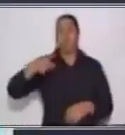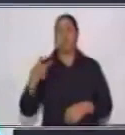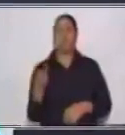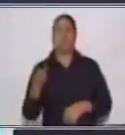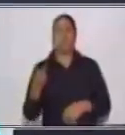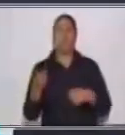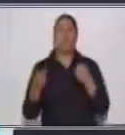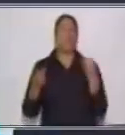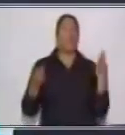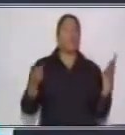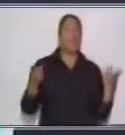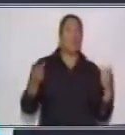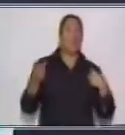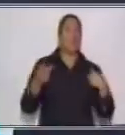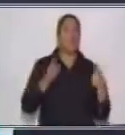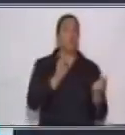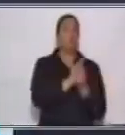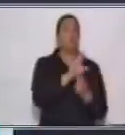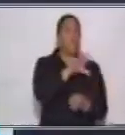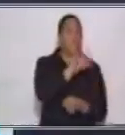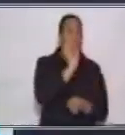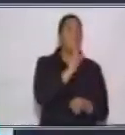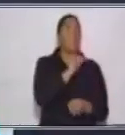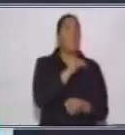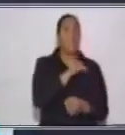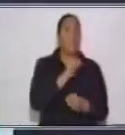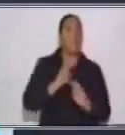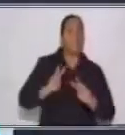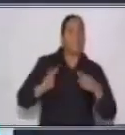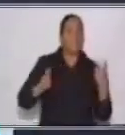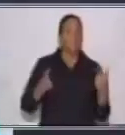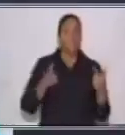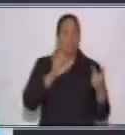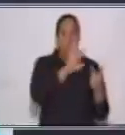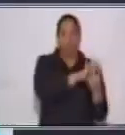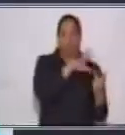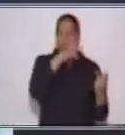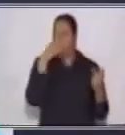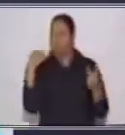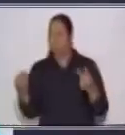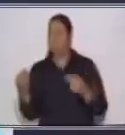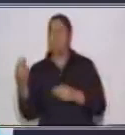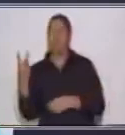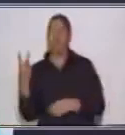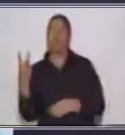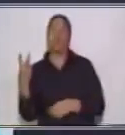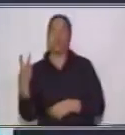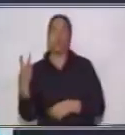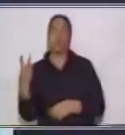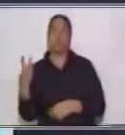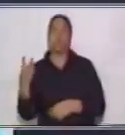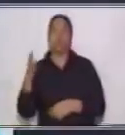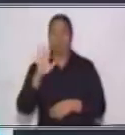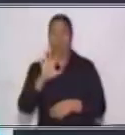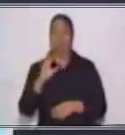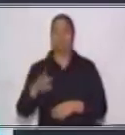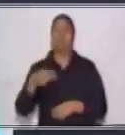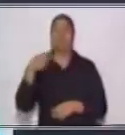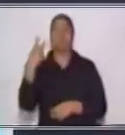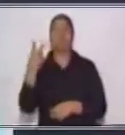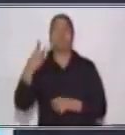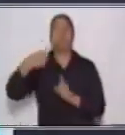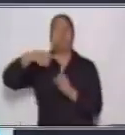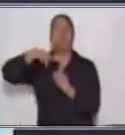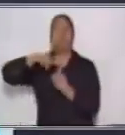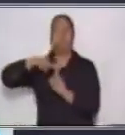encontré. El valor que encontré es 2. Entonces tengo 2 más...